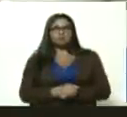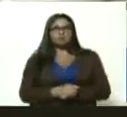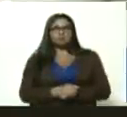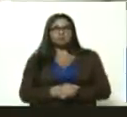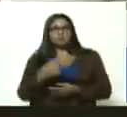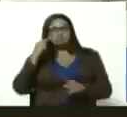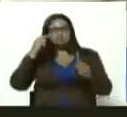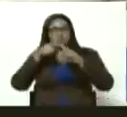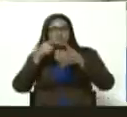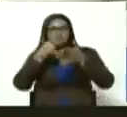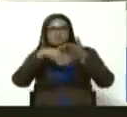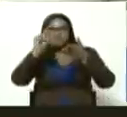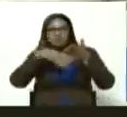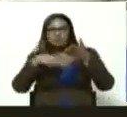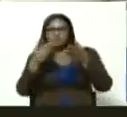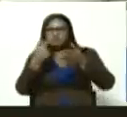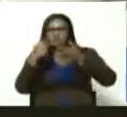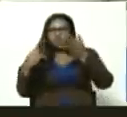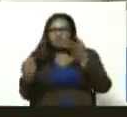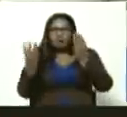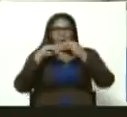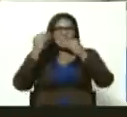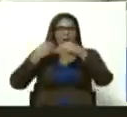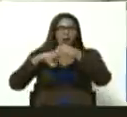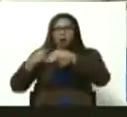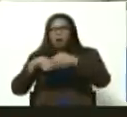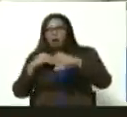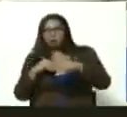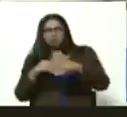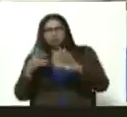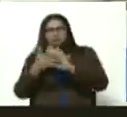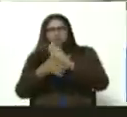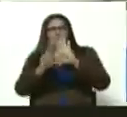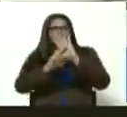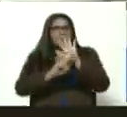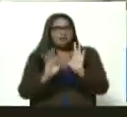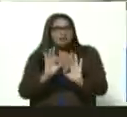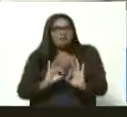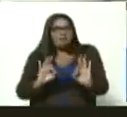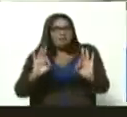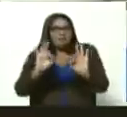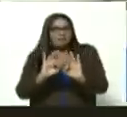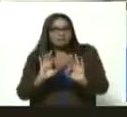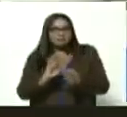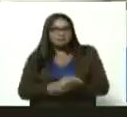y firman tantas cosas y llegan a tantos acuerdos que no se cumple ninguno